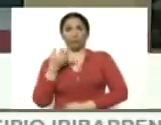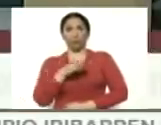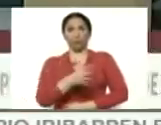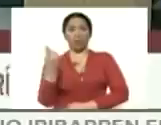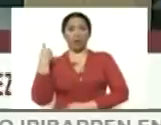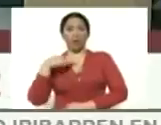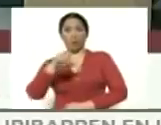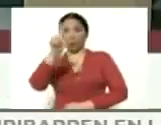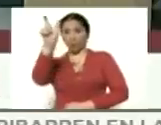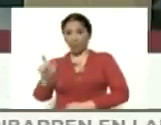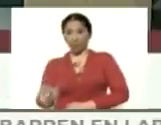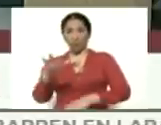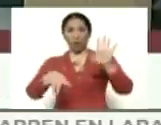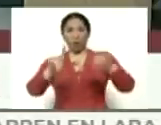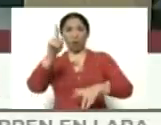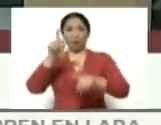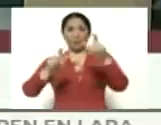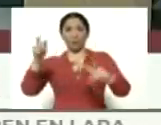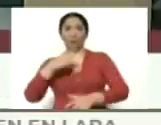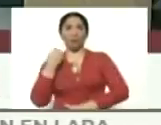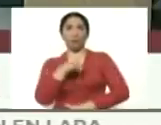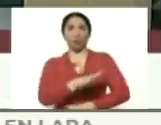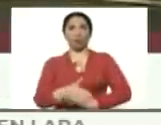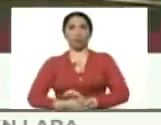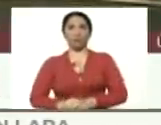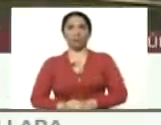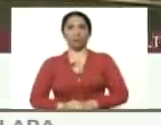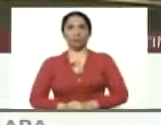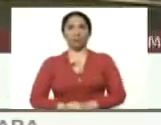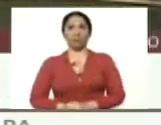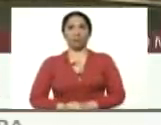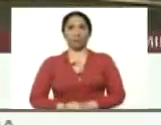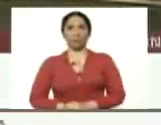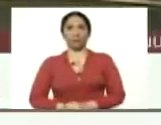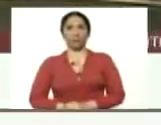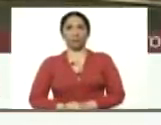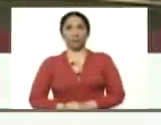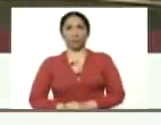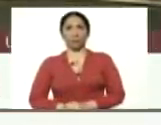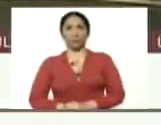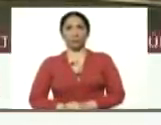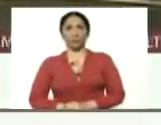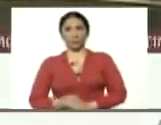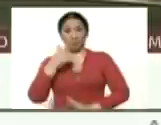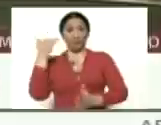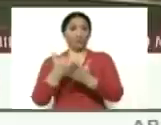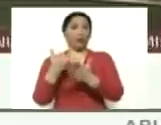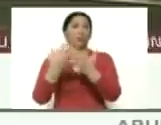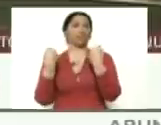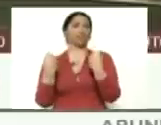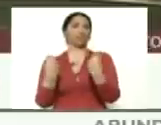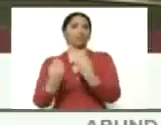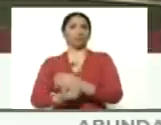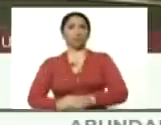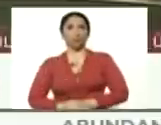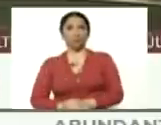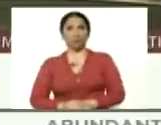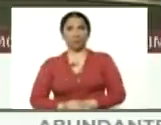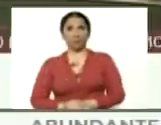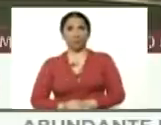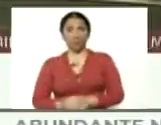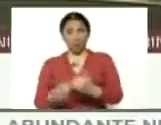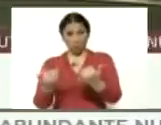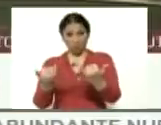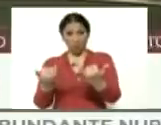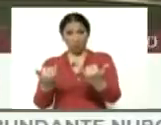Venezuela ya llega a 11 personas fallecidas. Fíjense cómo en este